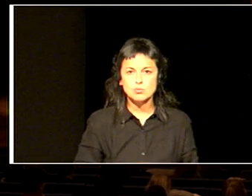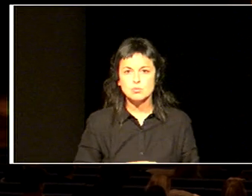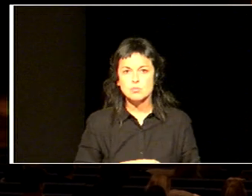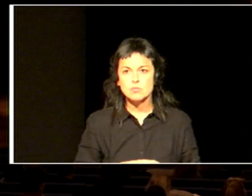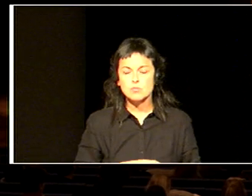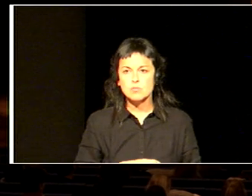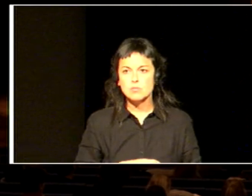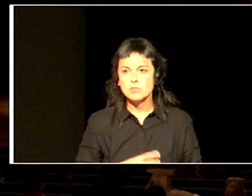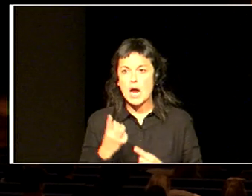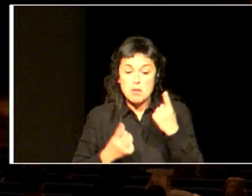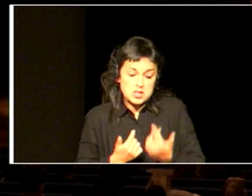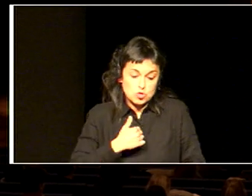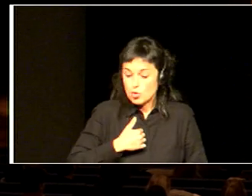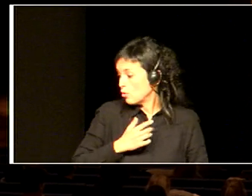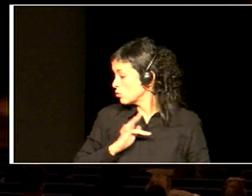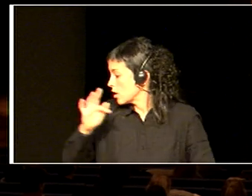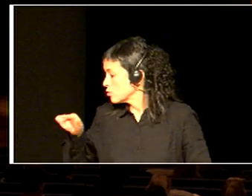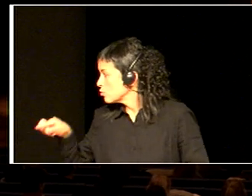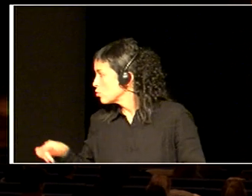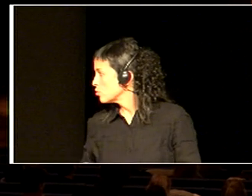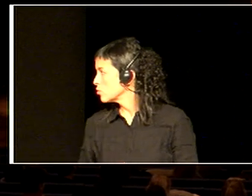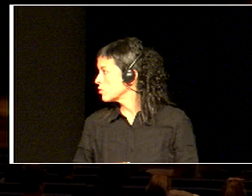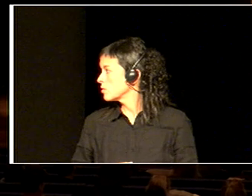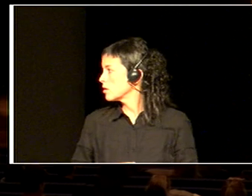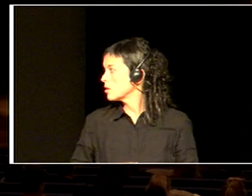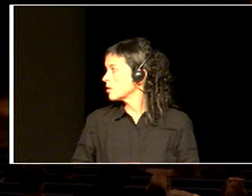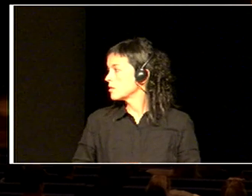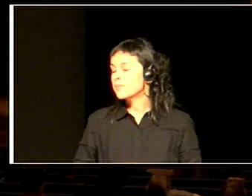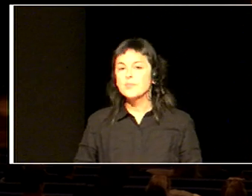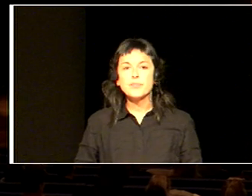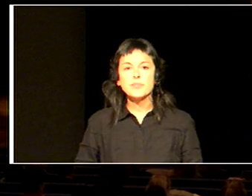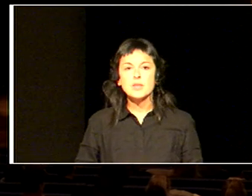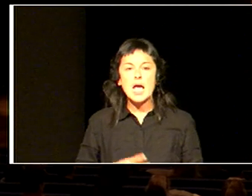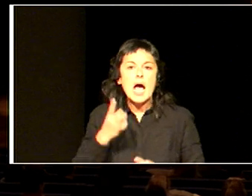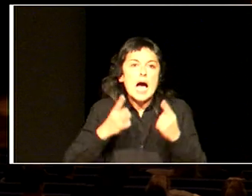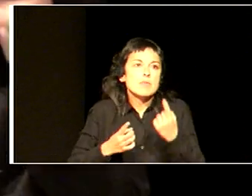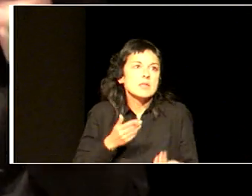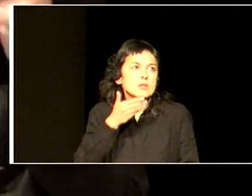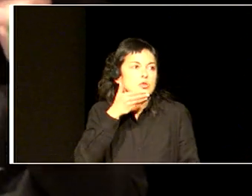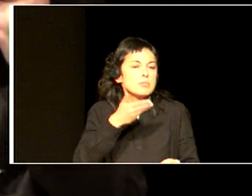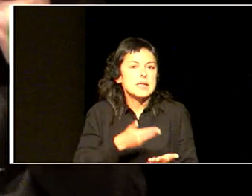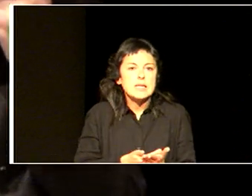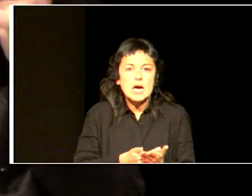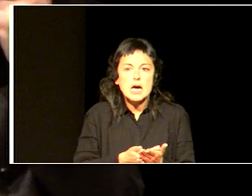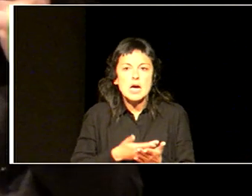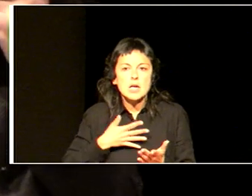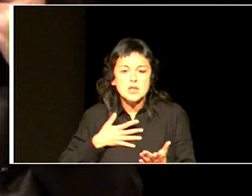hemos sido yo, otras veces has sido tú. A veces no, el trabajo lo que se requería era otro tipo, una implicación para acercar las familias al centro.